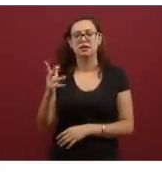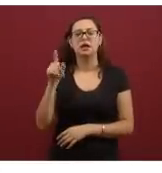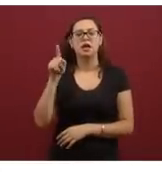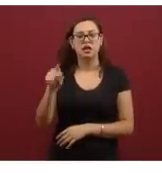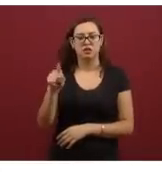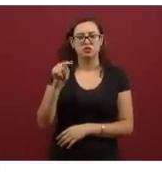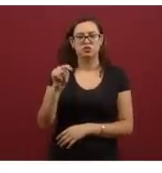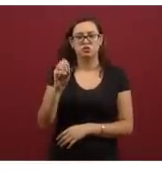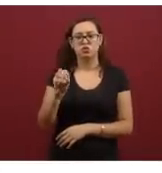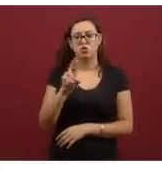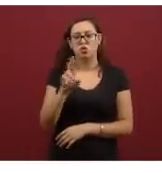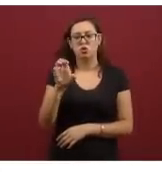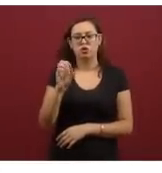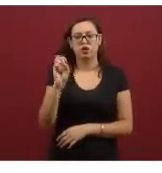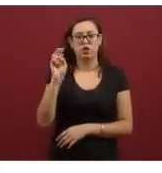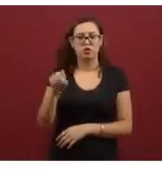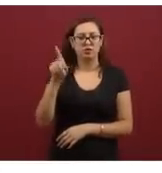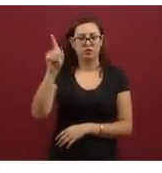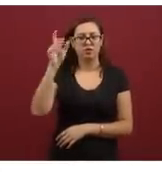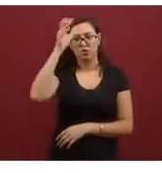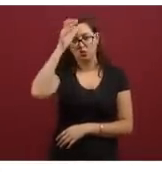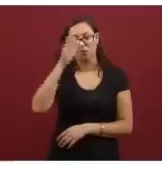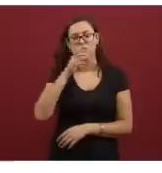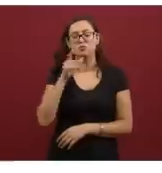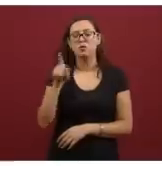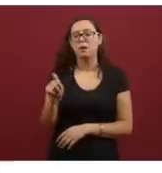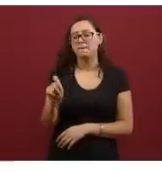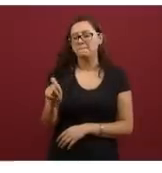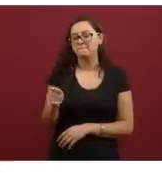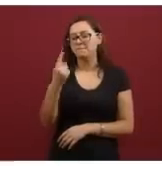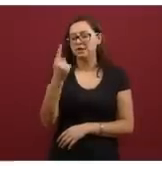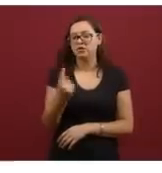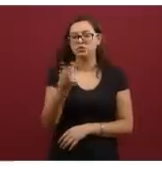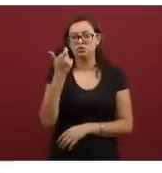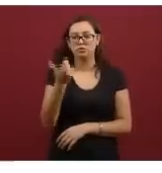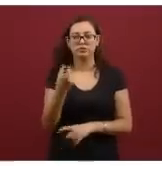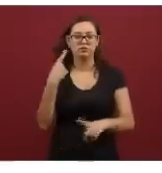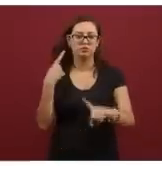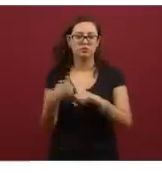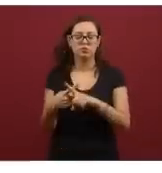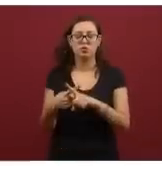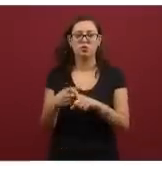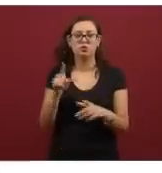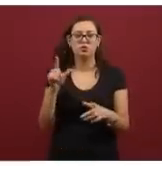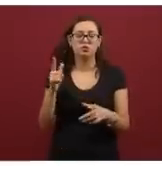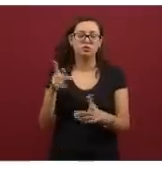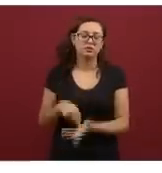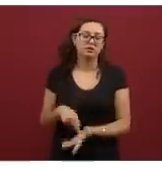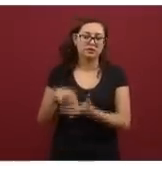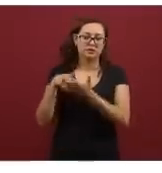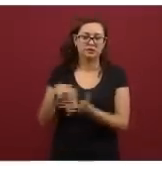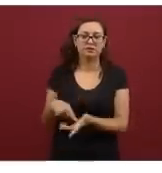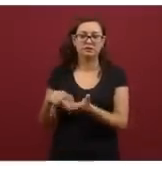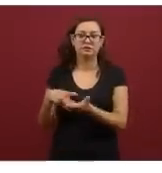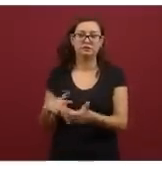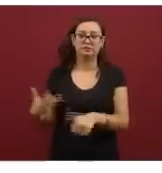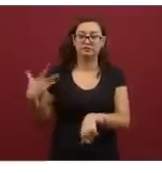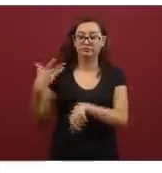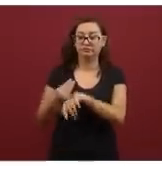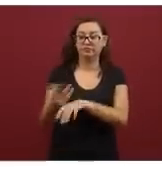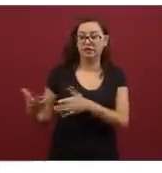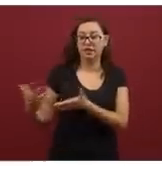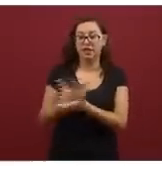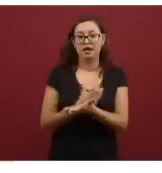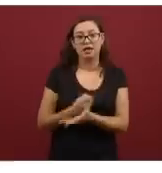Torreón, en Torreón, Coahuila, a 21 pesos con 10 centavos por kilo, con un margen de 10 pesos con